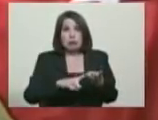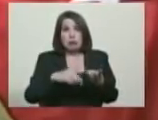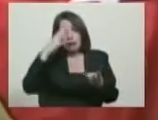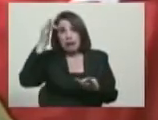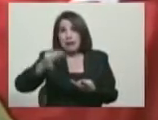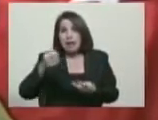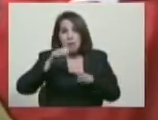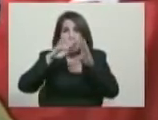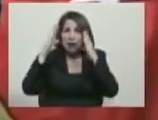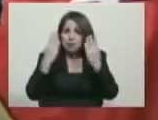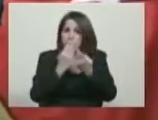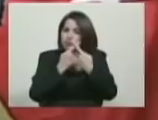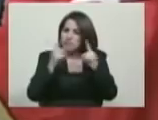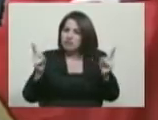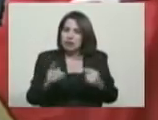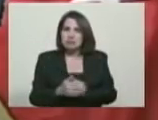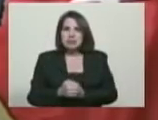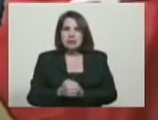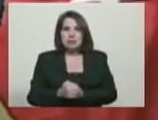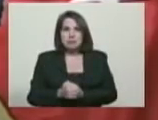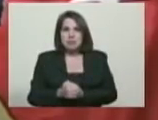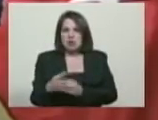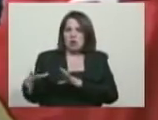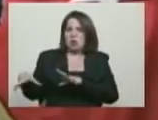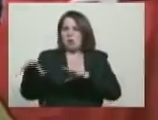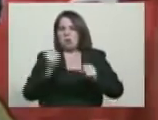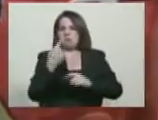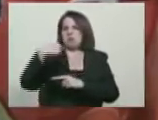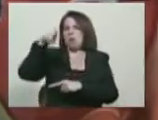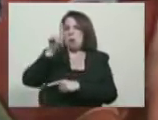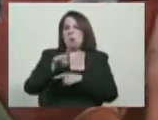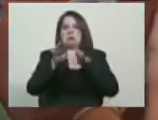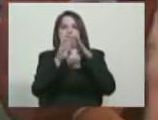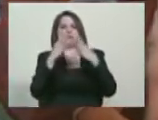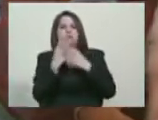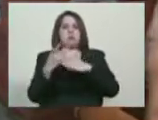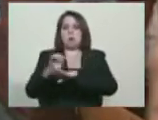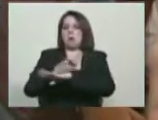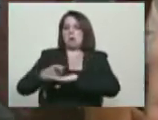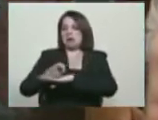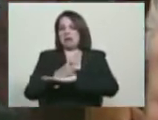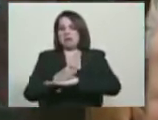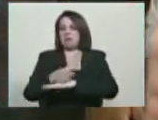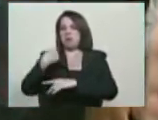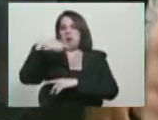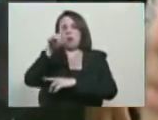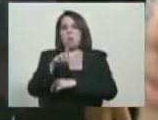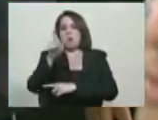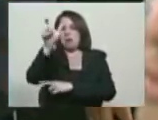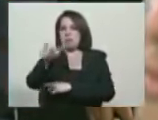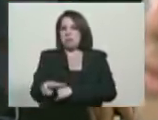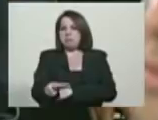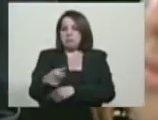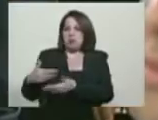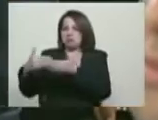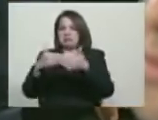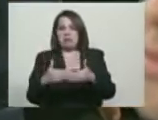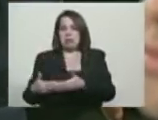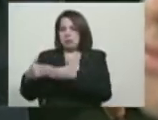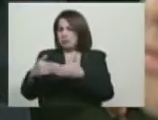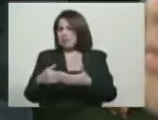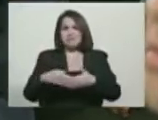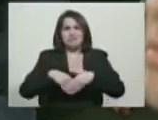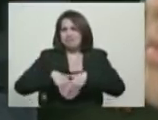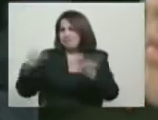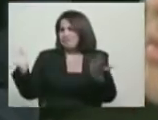mundo. No creemos en el mundo unipolar, gobernado por una sola voz, por un solo hegemón. No,